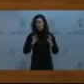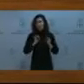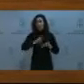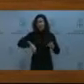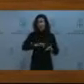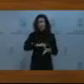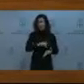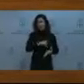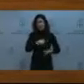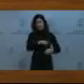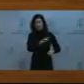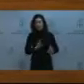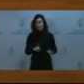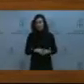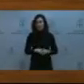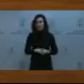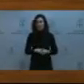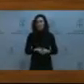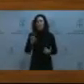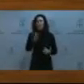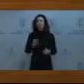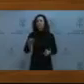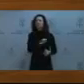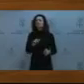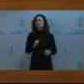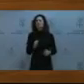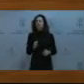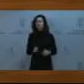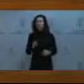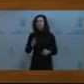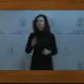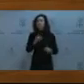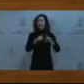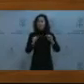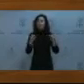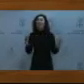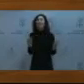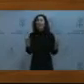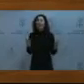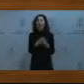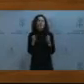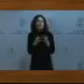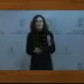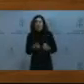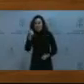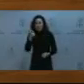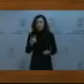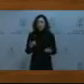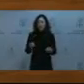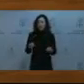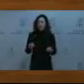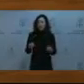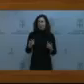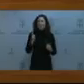les pidieron, y entre ellas Asturias, era que el plan fuese más ambicioso, que no solo fuese un plan de subvenciones, sino que se